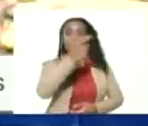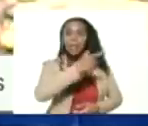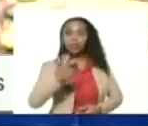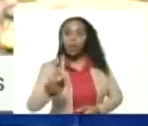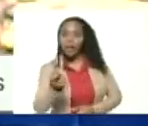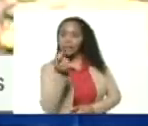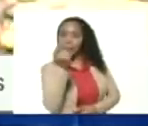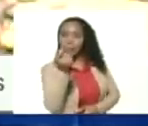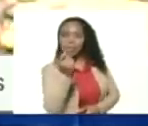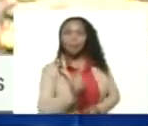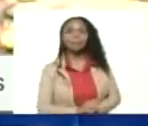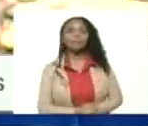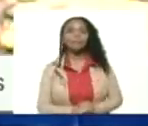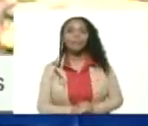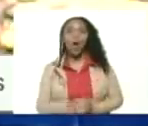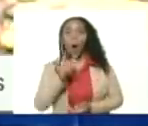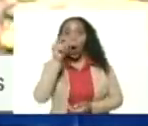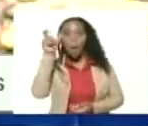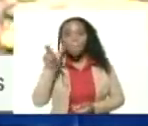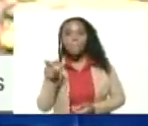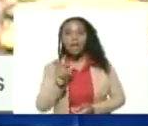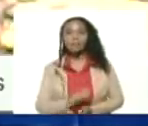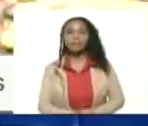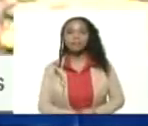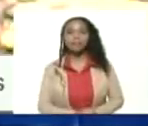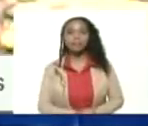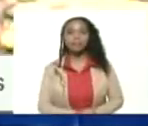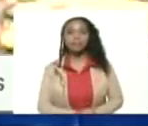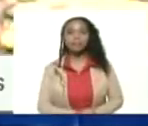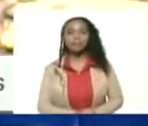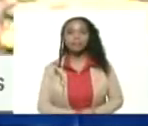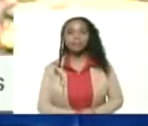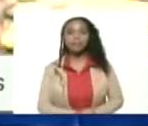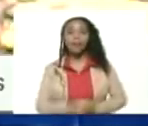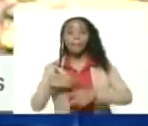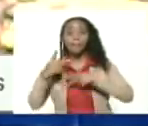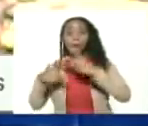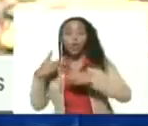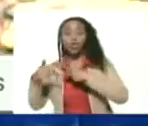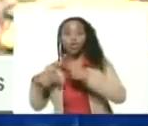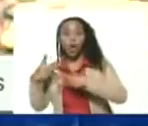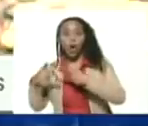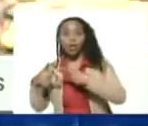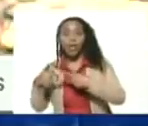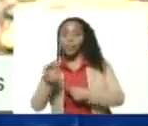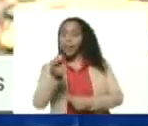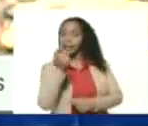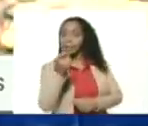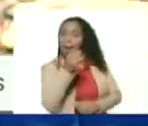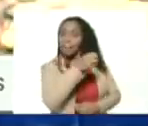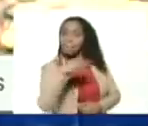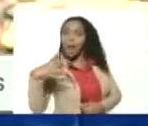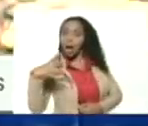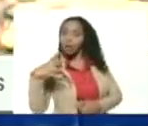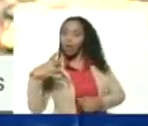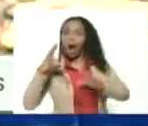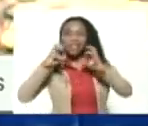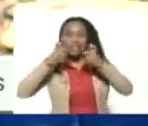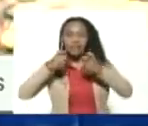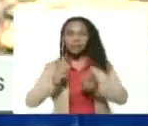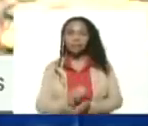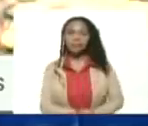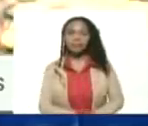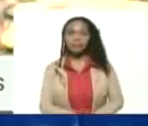productores. Jesús Tobar Cedeño, productor de semilla de maíz blanco Turén, ¿verdad?